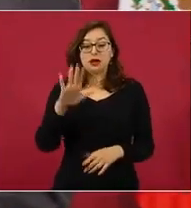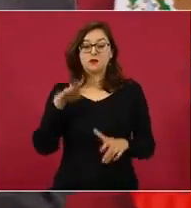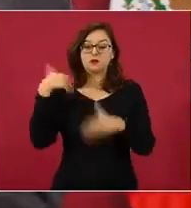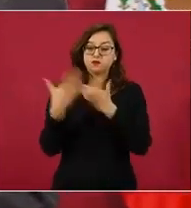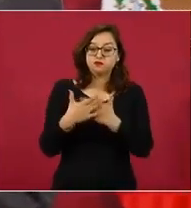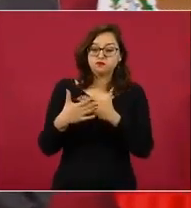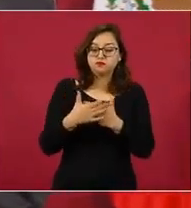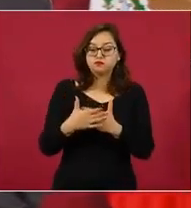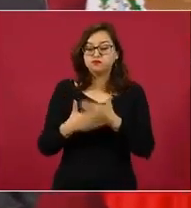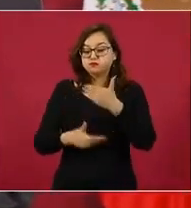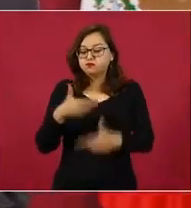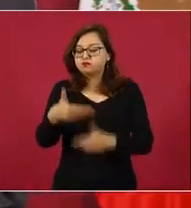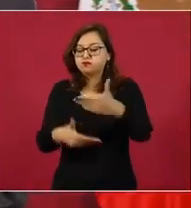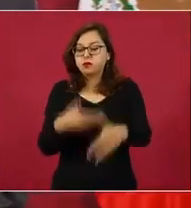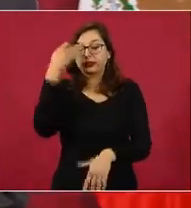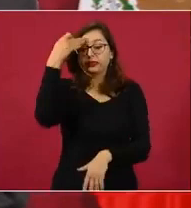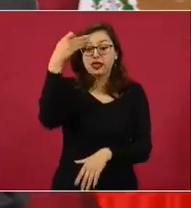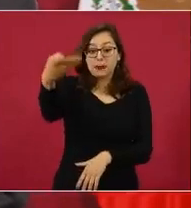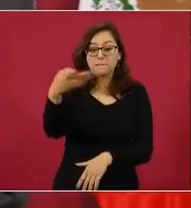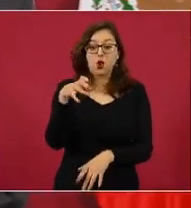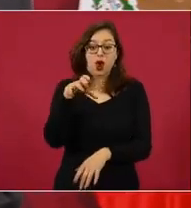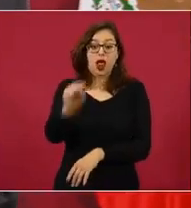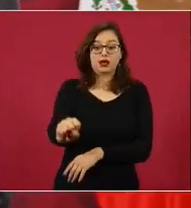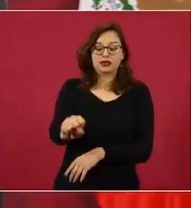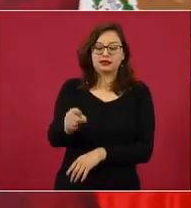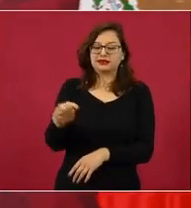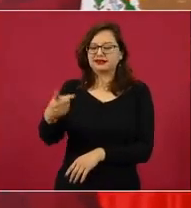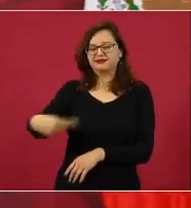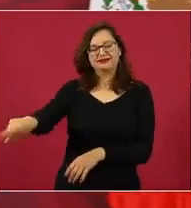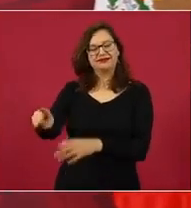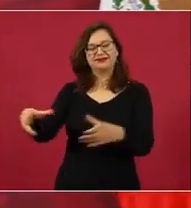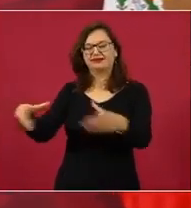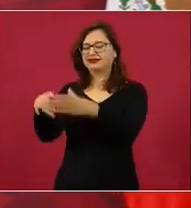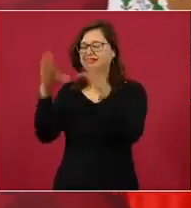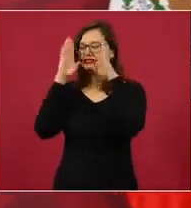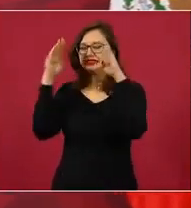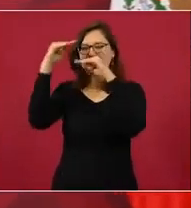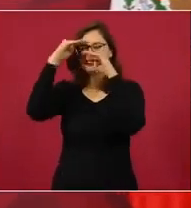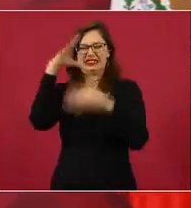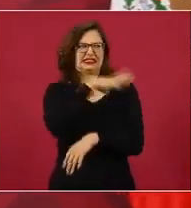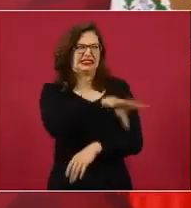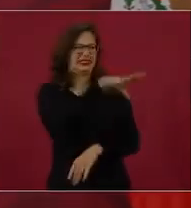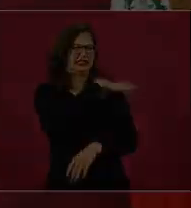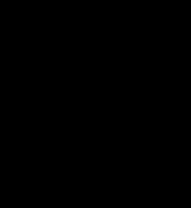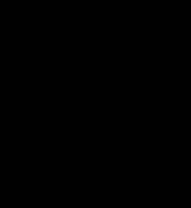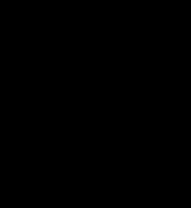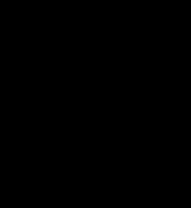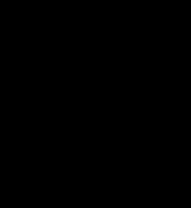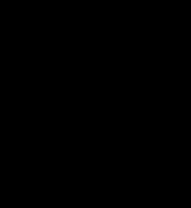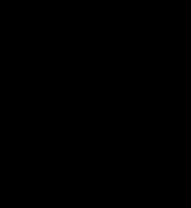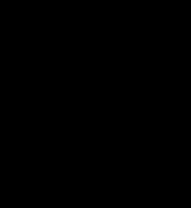aunque los conservadores lo rechacen, porque también no hay que estar pensando